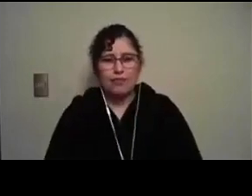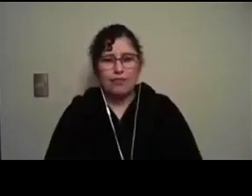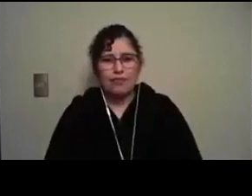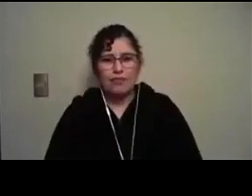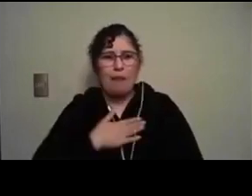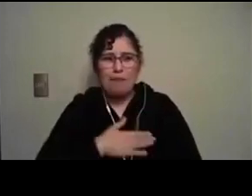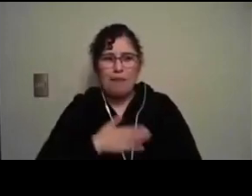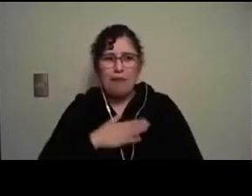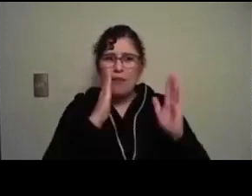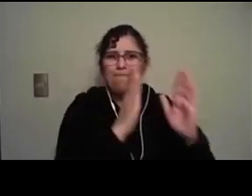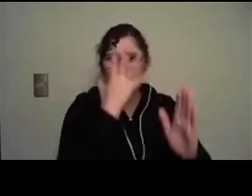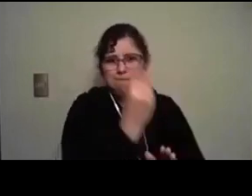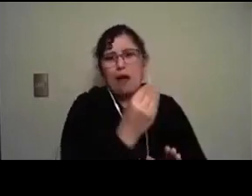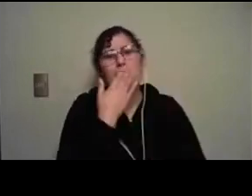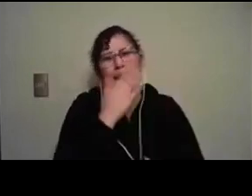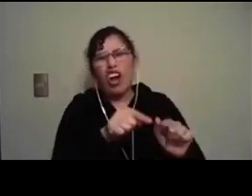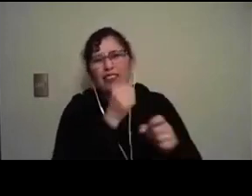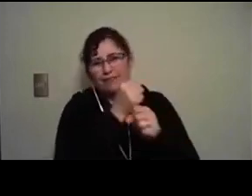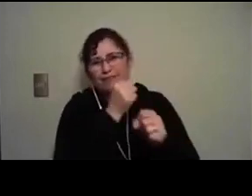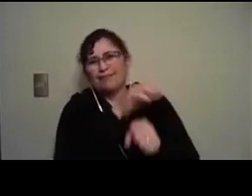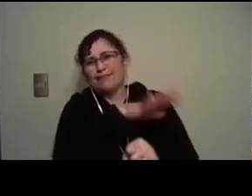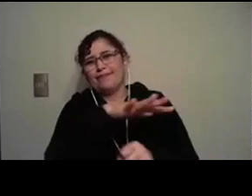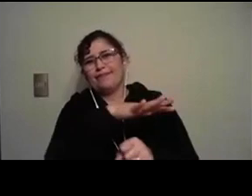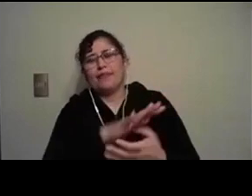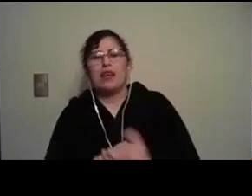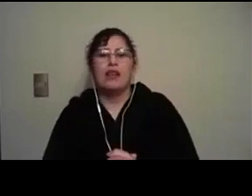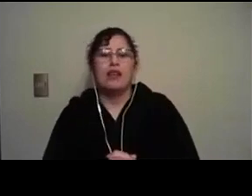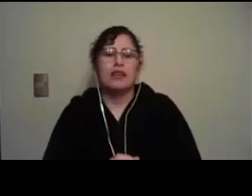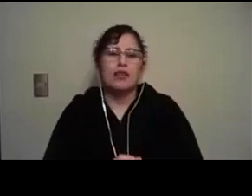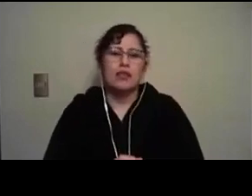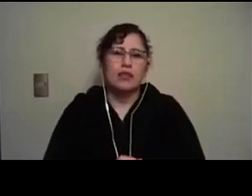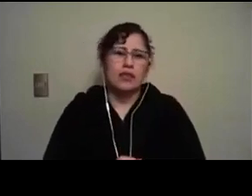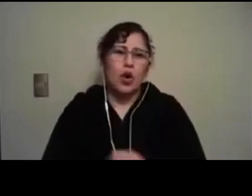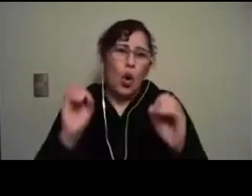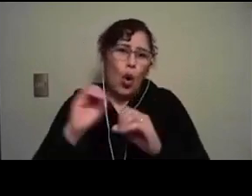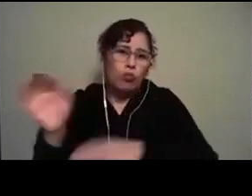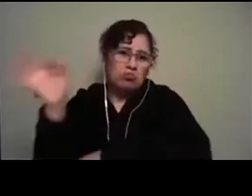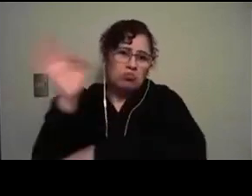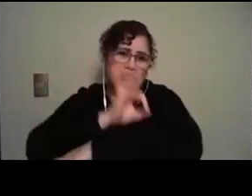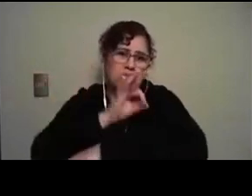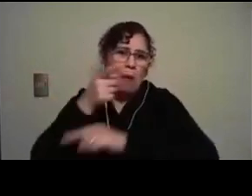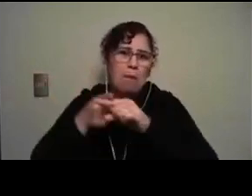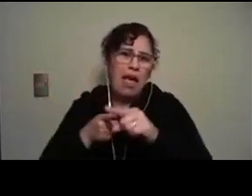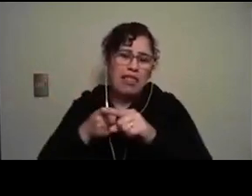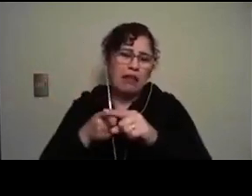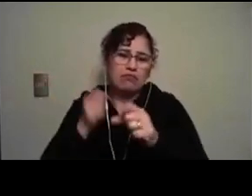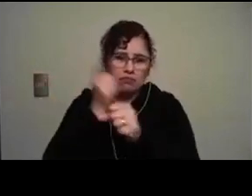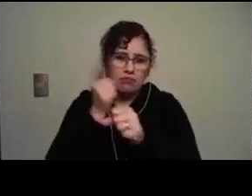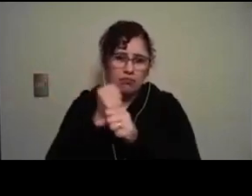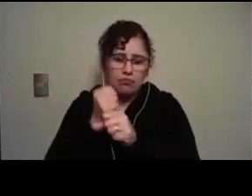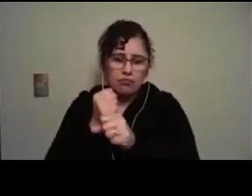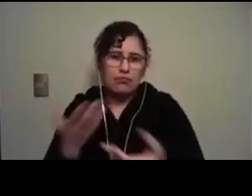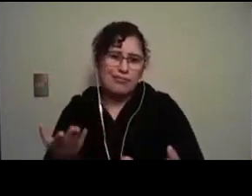Es una recomendación, o tal vez se puede dedicar a esa área un par de horas, media jornada, ya porque trabajar en un lugar así muchas veces con una